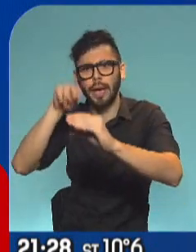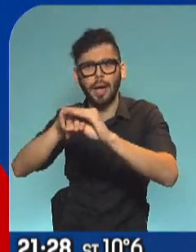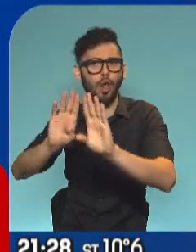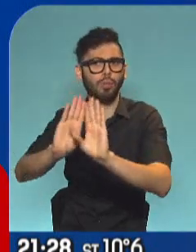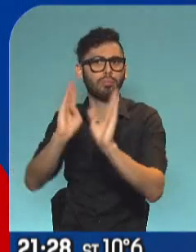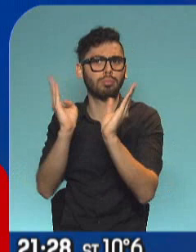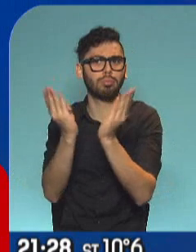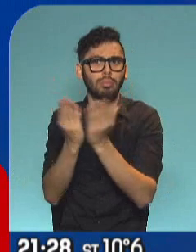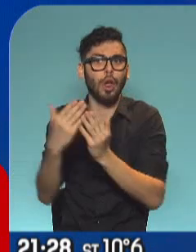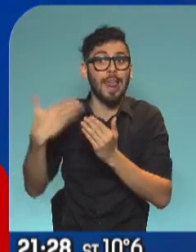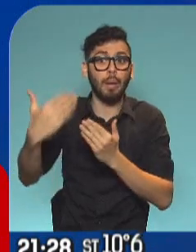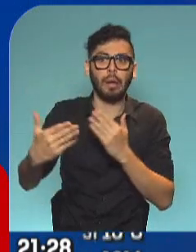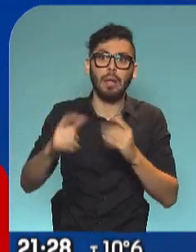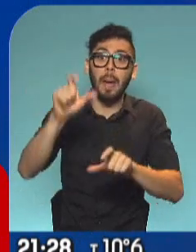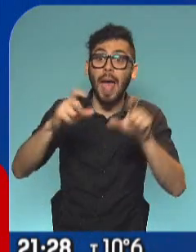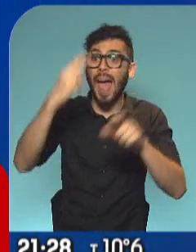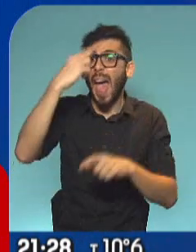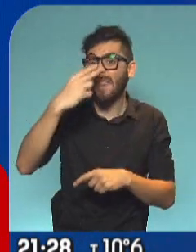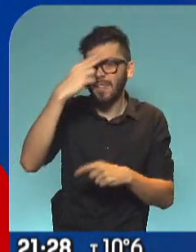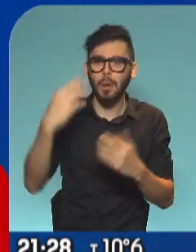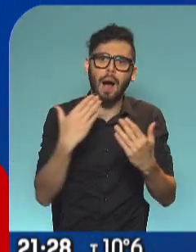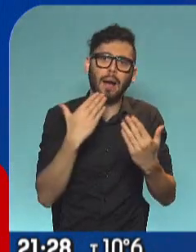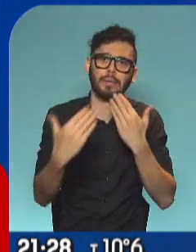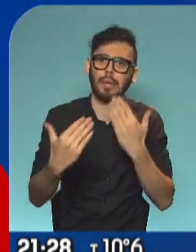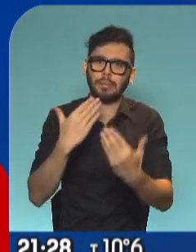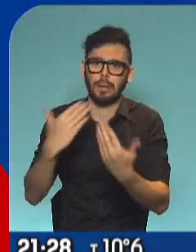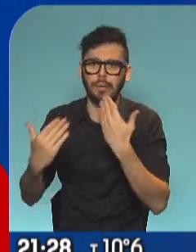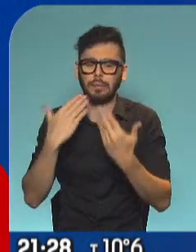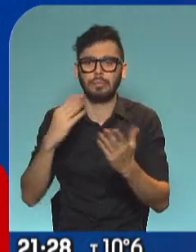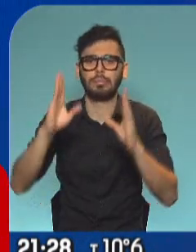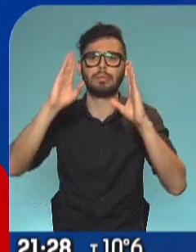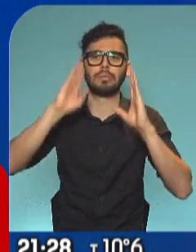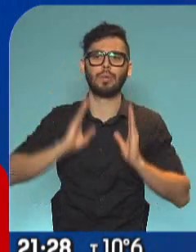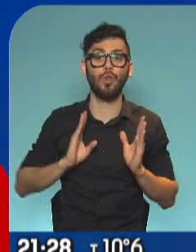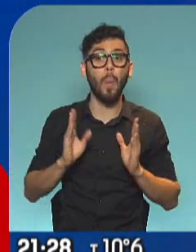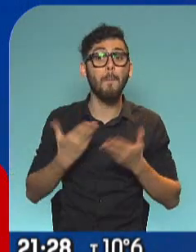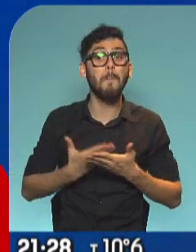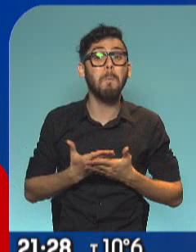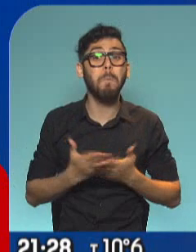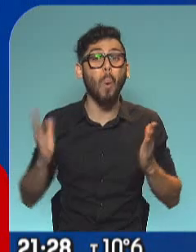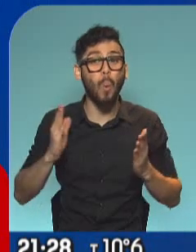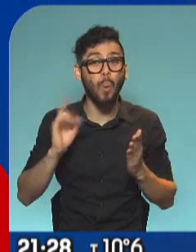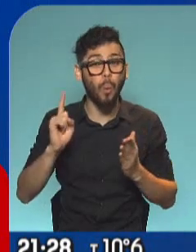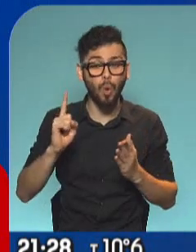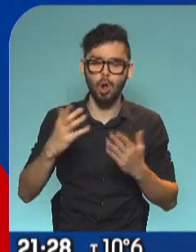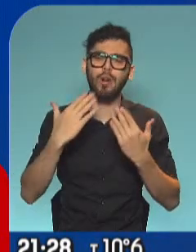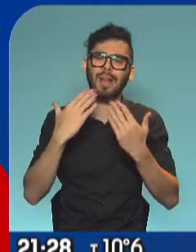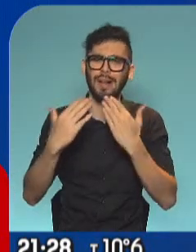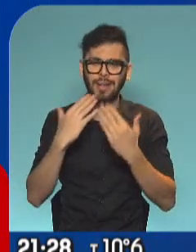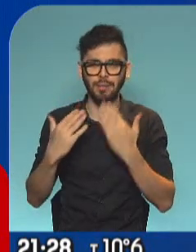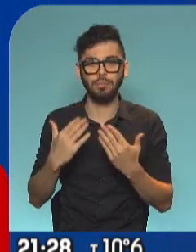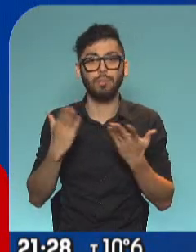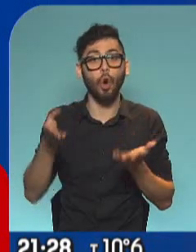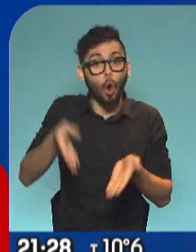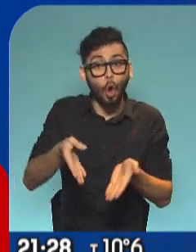y agradeciendo a las enfermeras y los médicos que lo habían atendido en el sistema público de salud británico. Boris Johnson